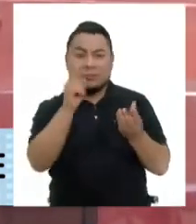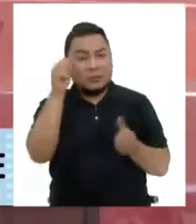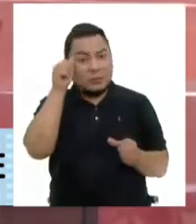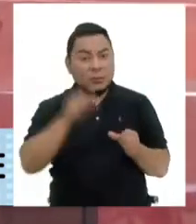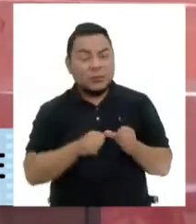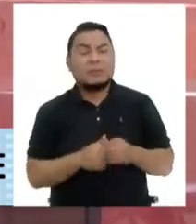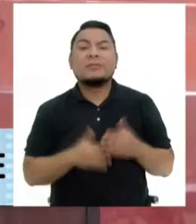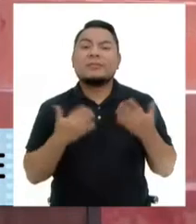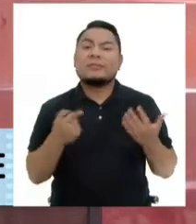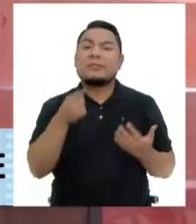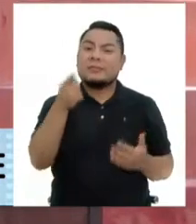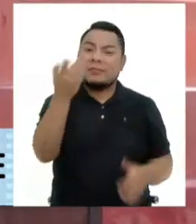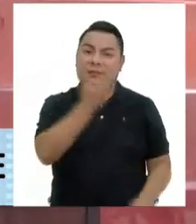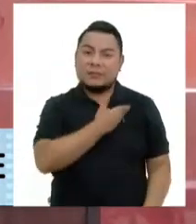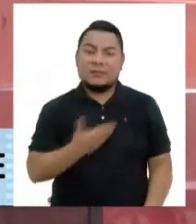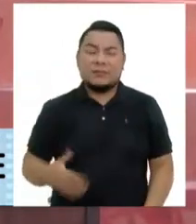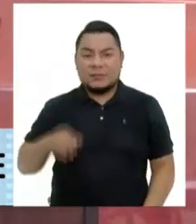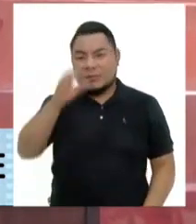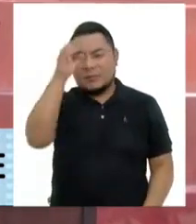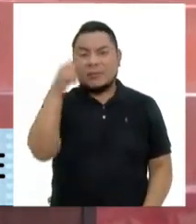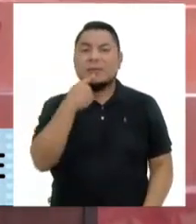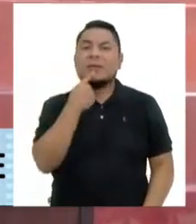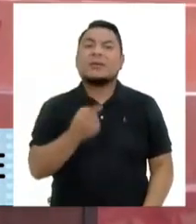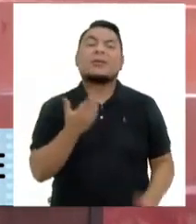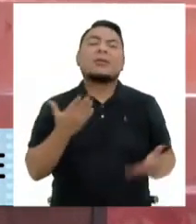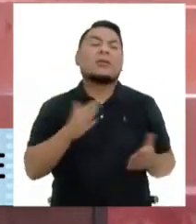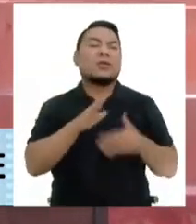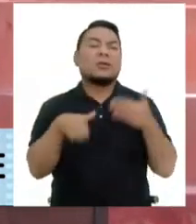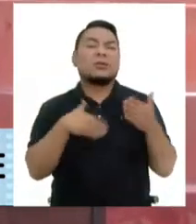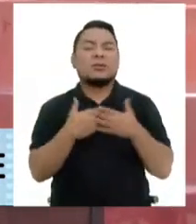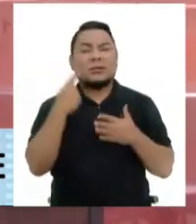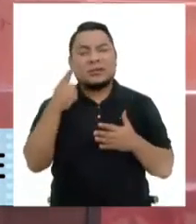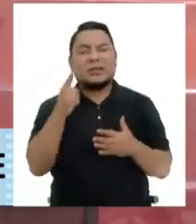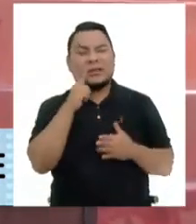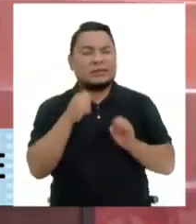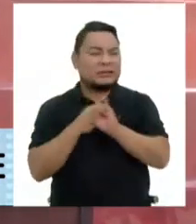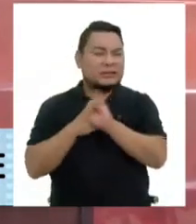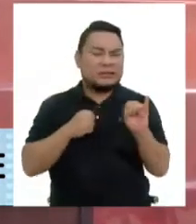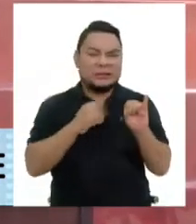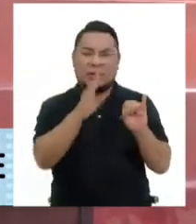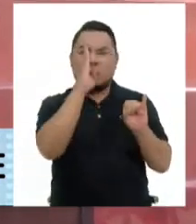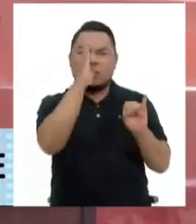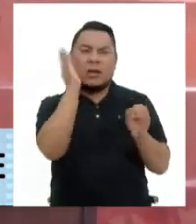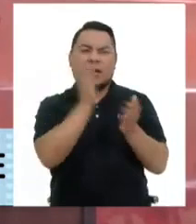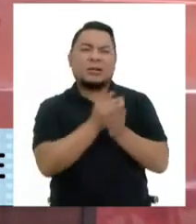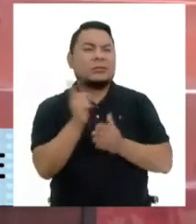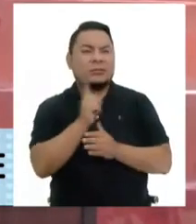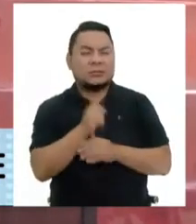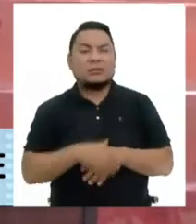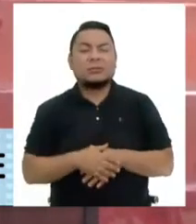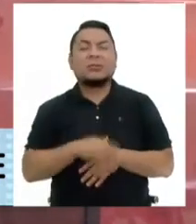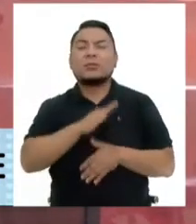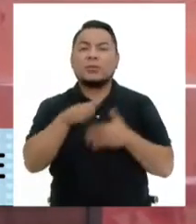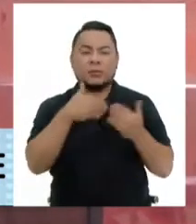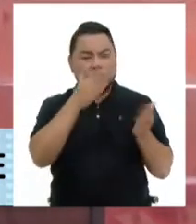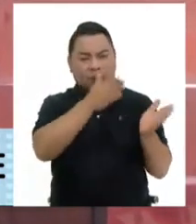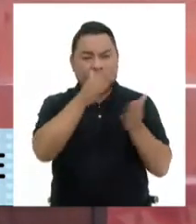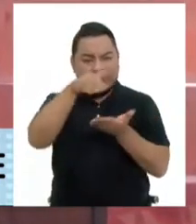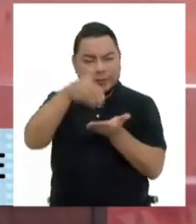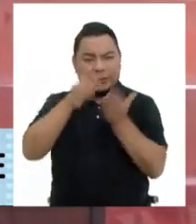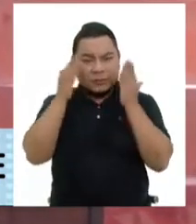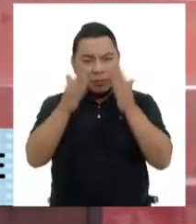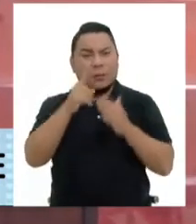Necesitamos que el presidente Castillo deje las posturas radicales y demuestre moderación política, social y